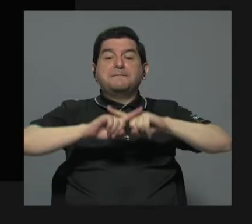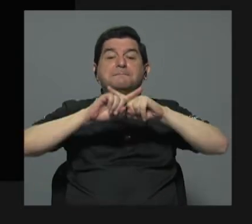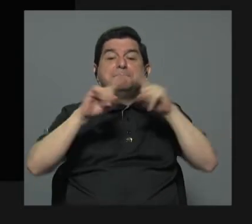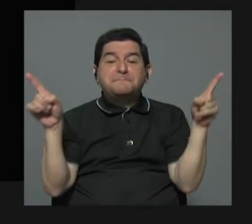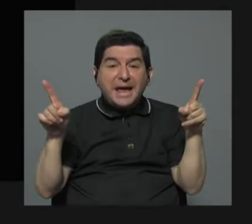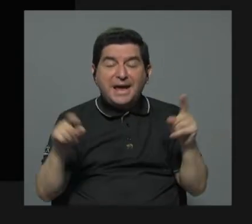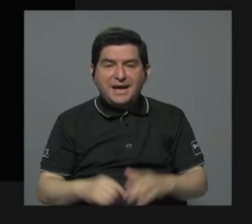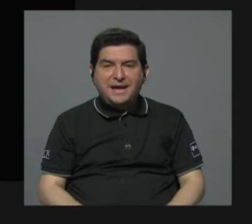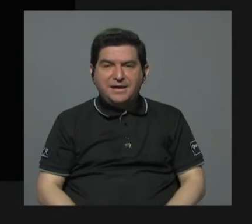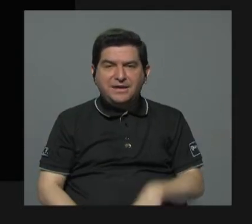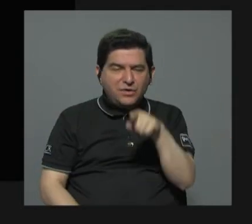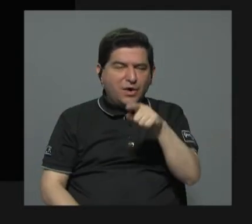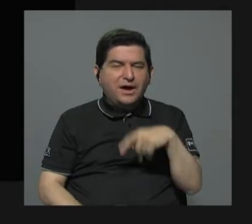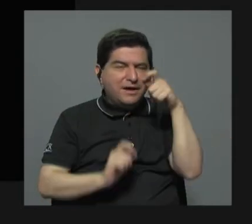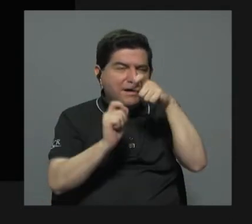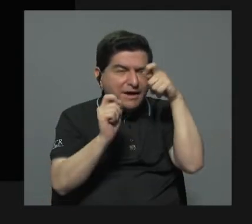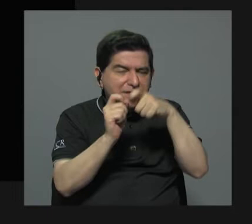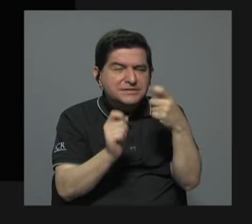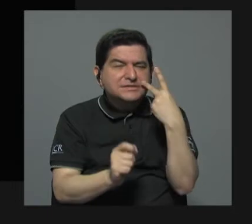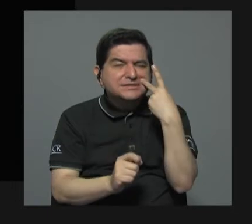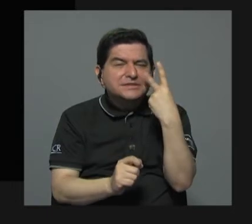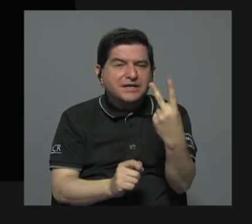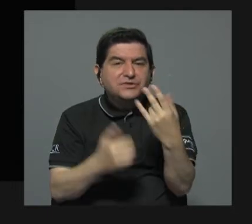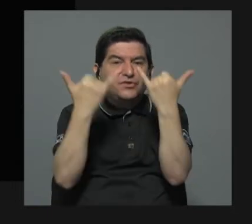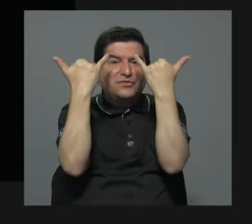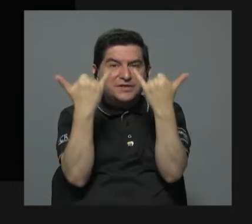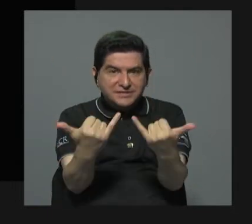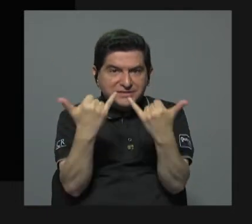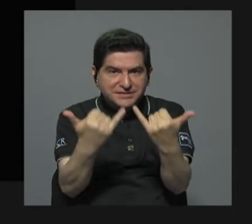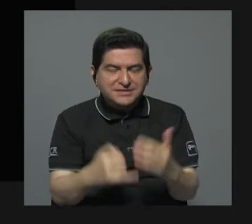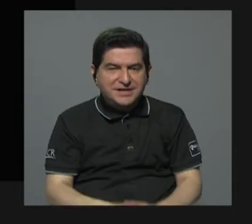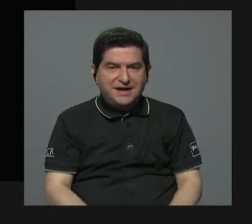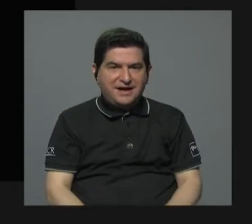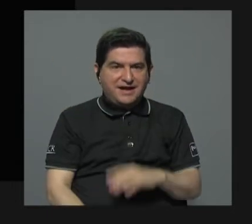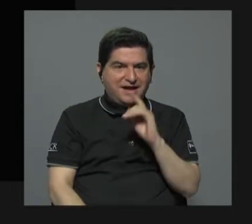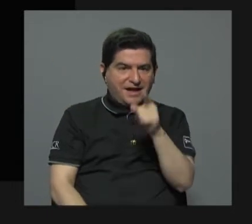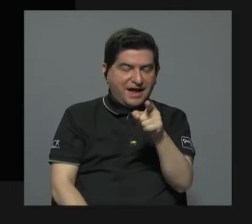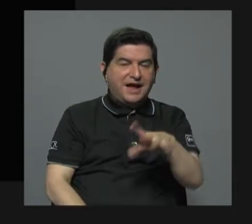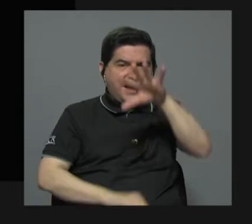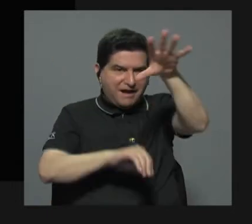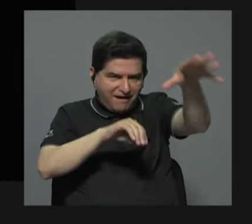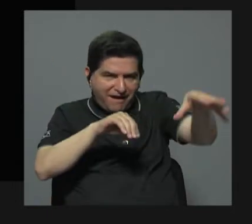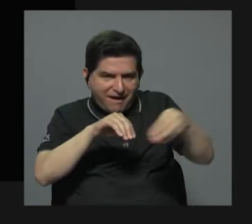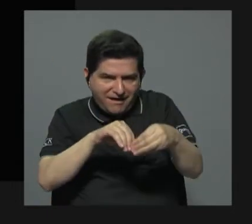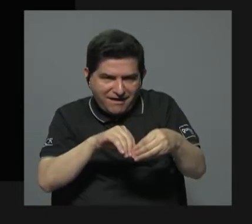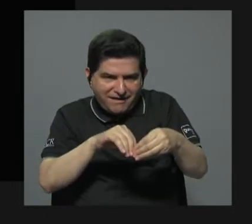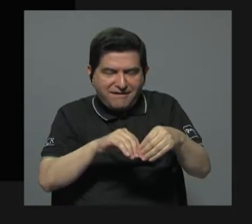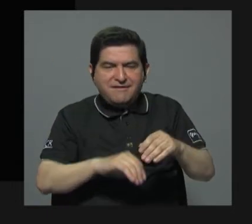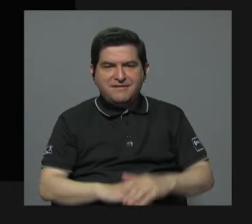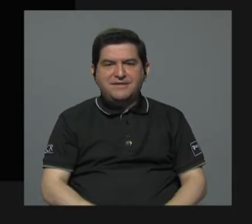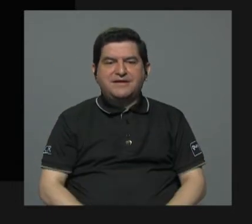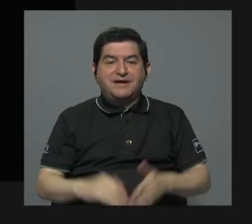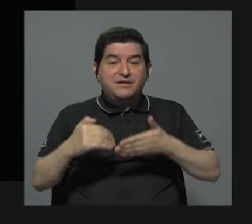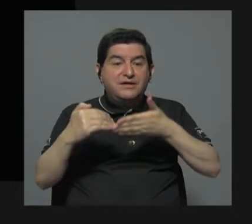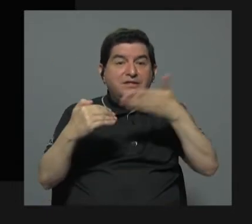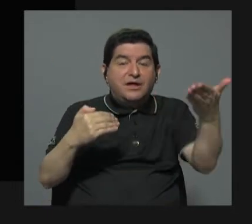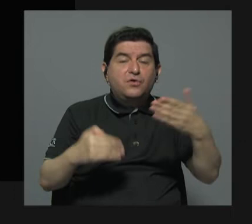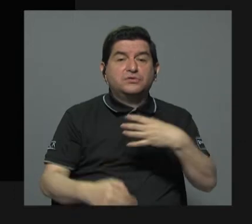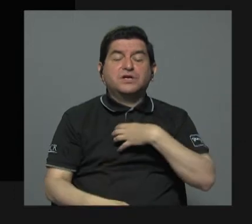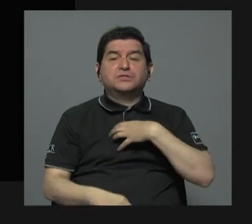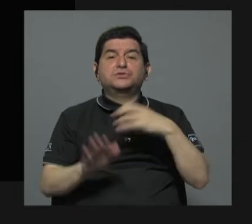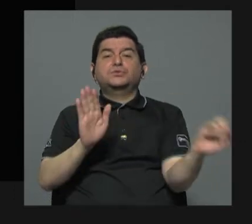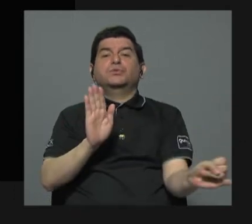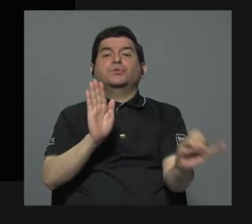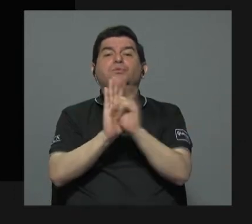embargo, en el detalle, ahí estamos viendo cómo ya él, Tehuesquipitzin, incorpora elementos de su